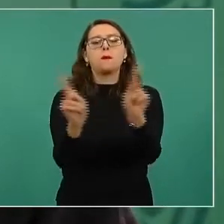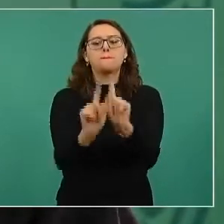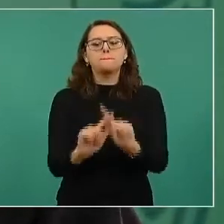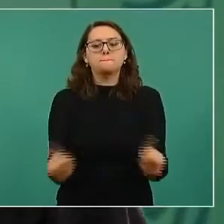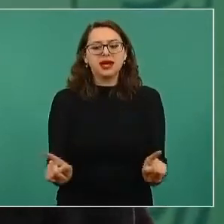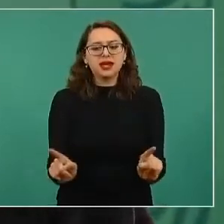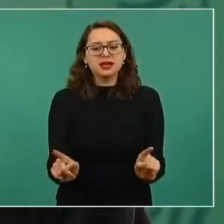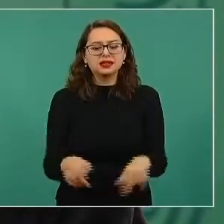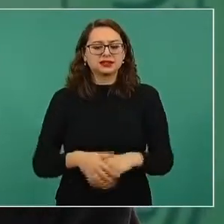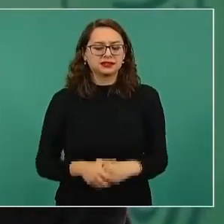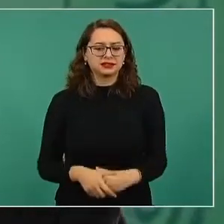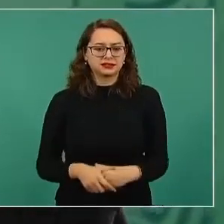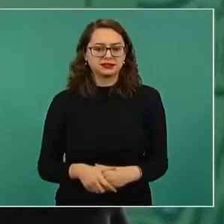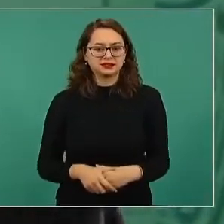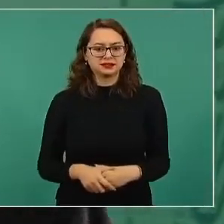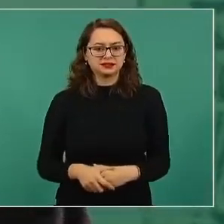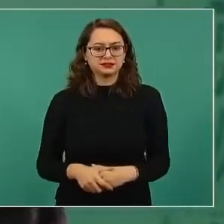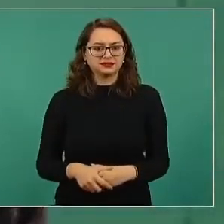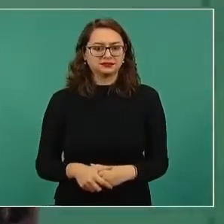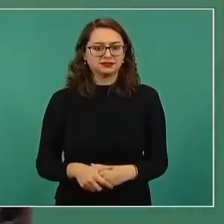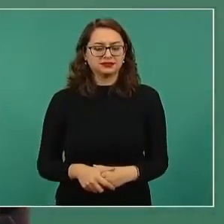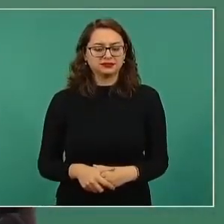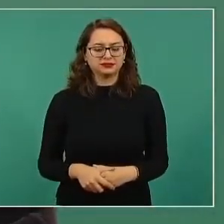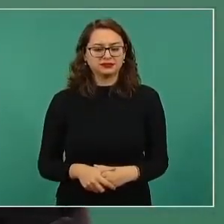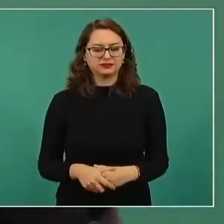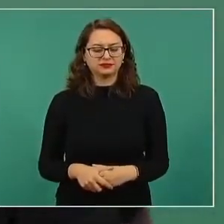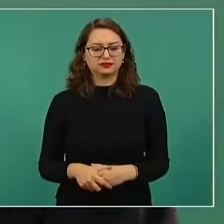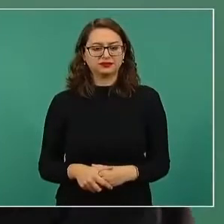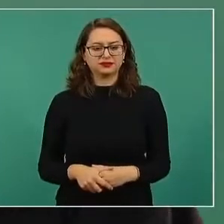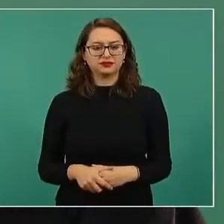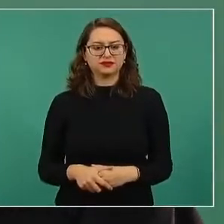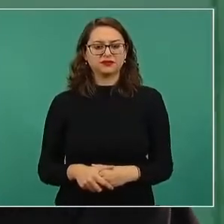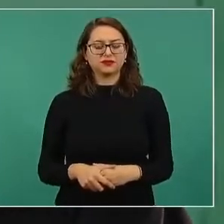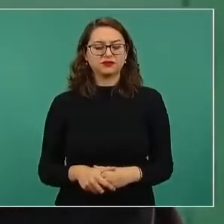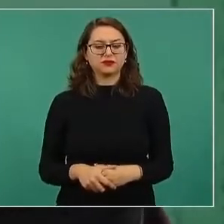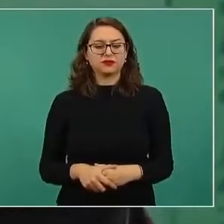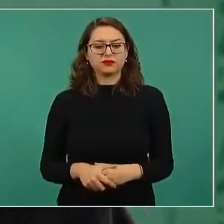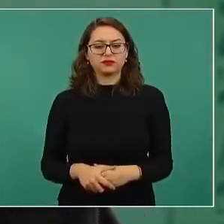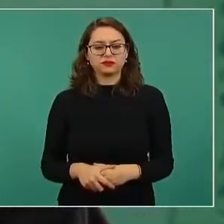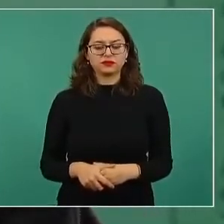No hay otro sistema